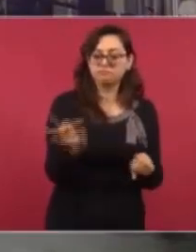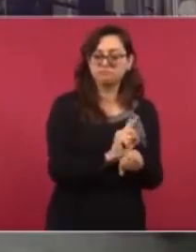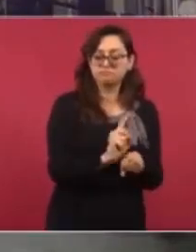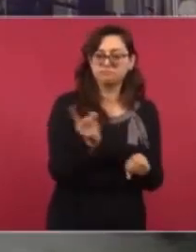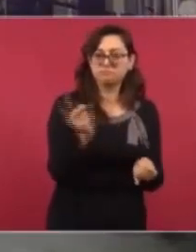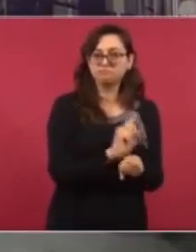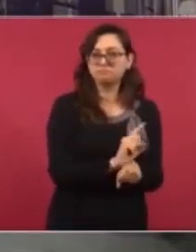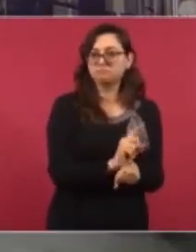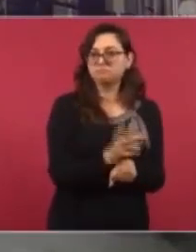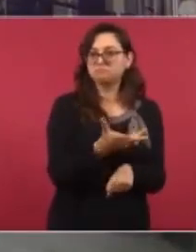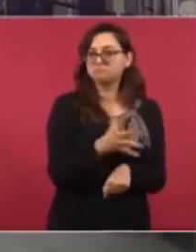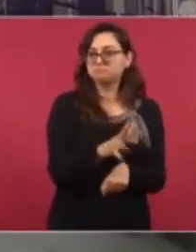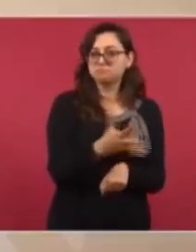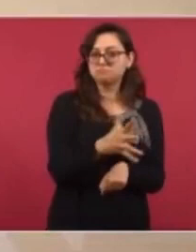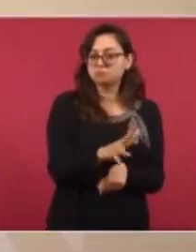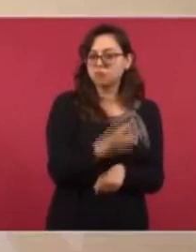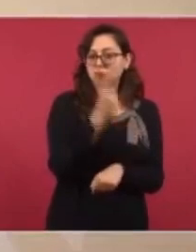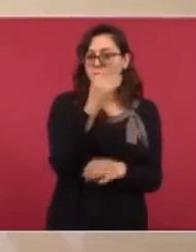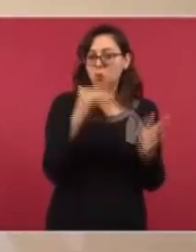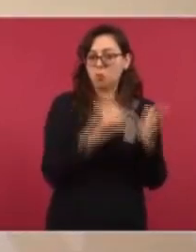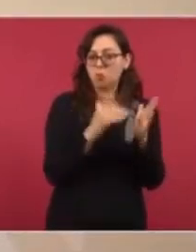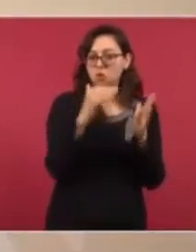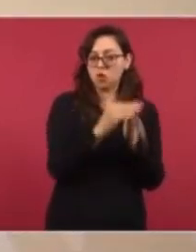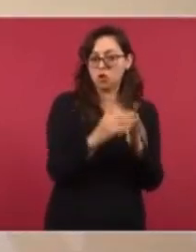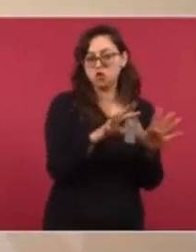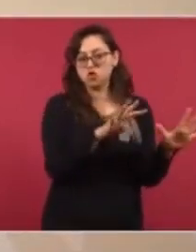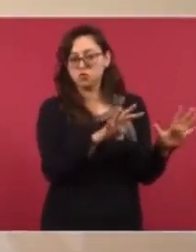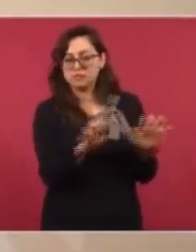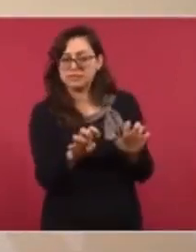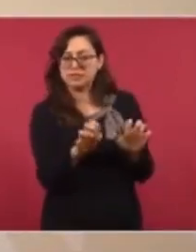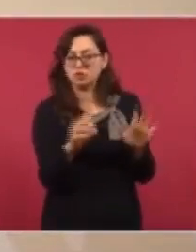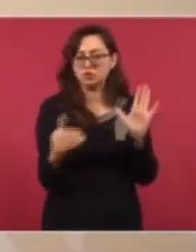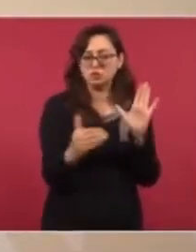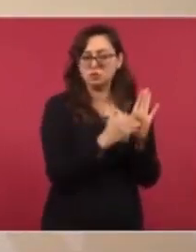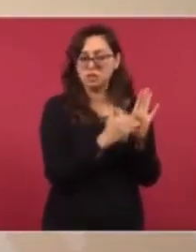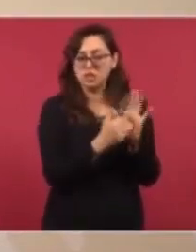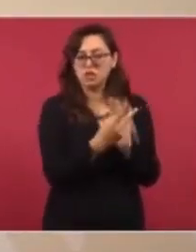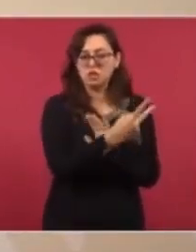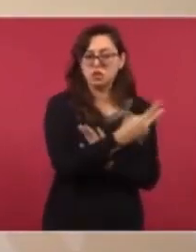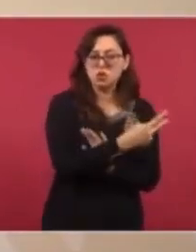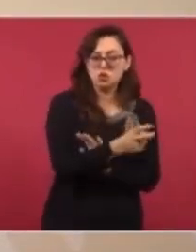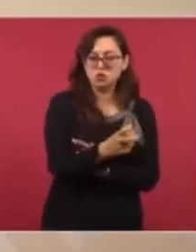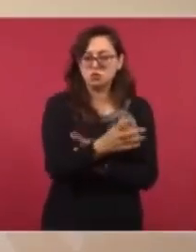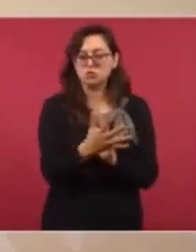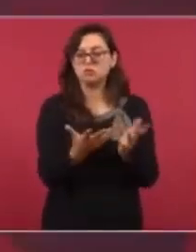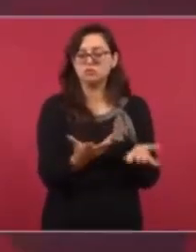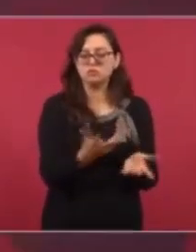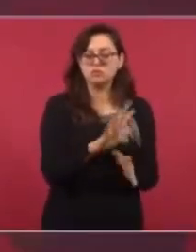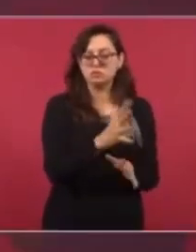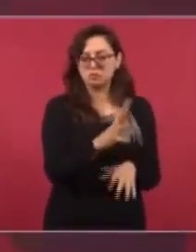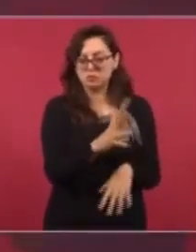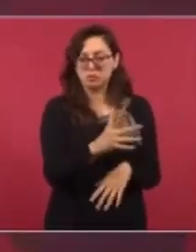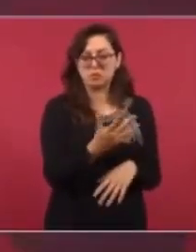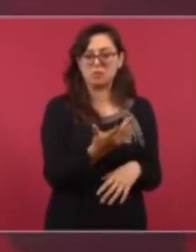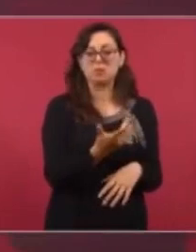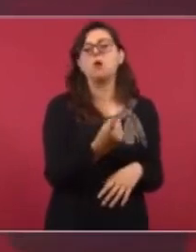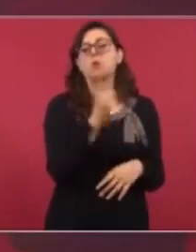el orden de 1.900.000 a 2.000.000 de barriles diarios, después de